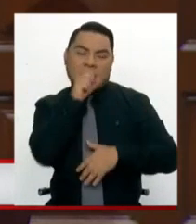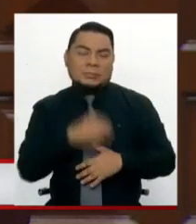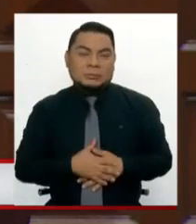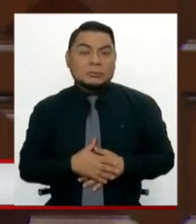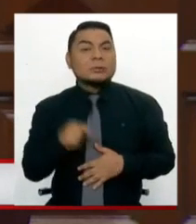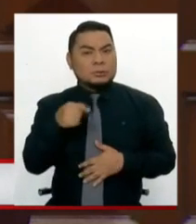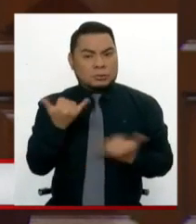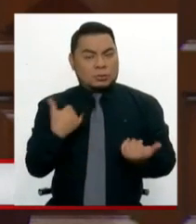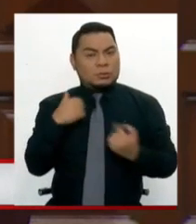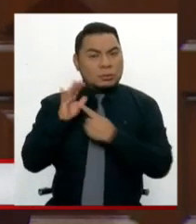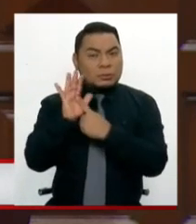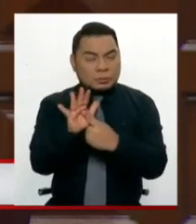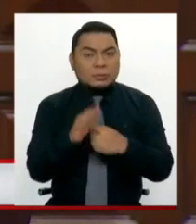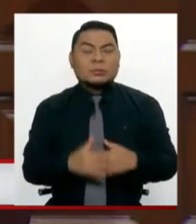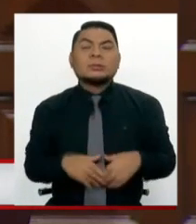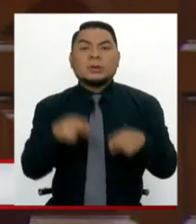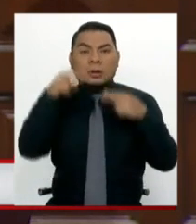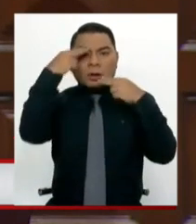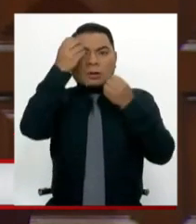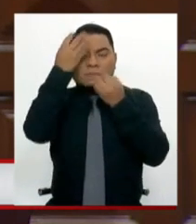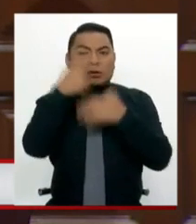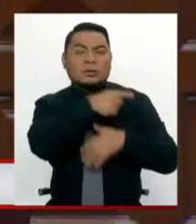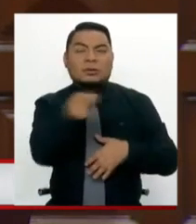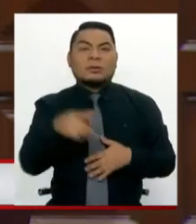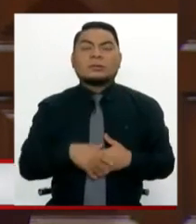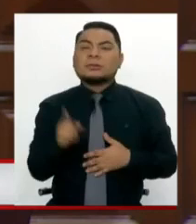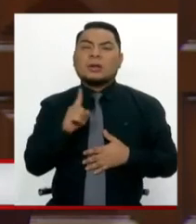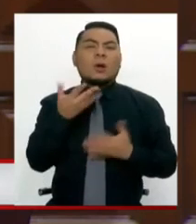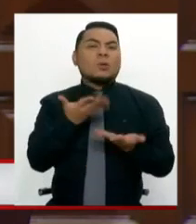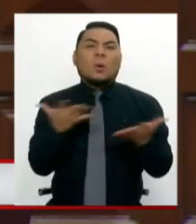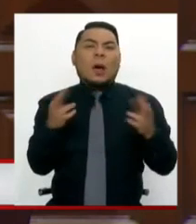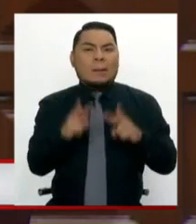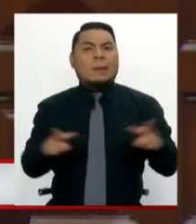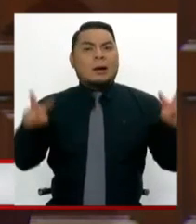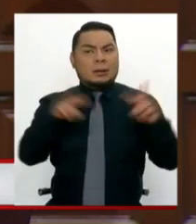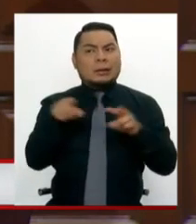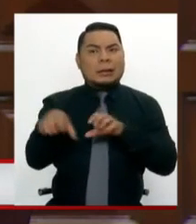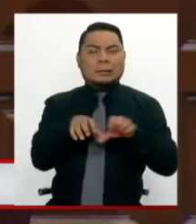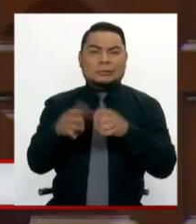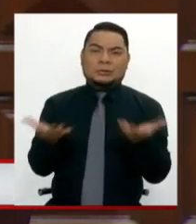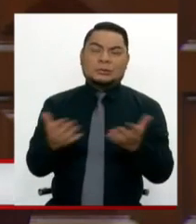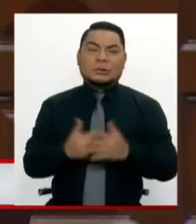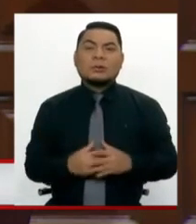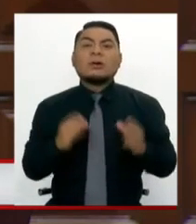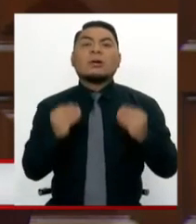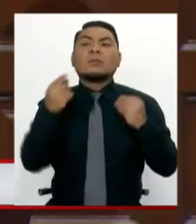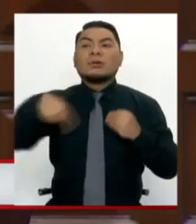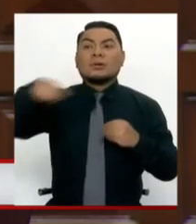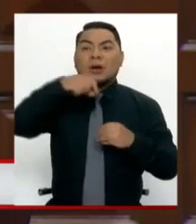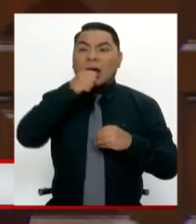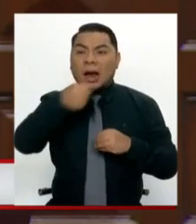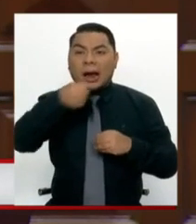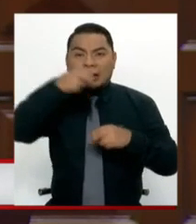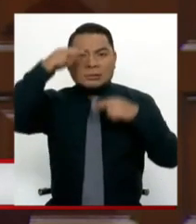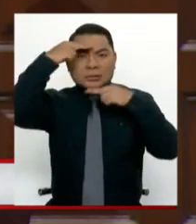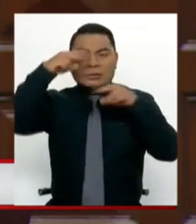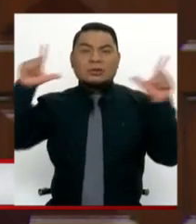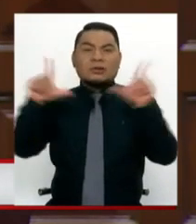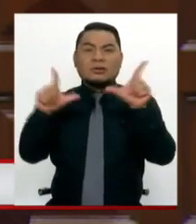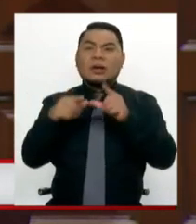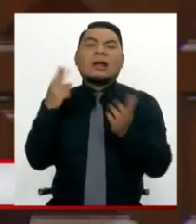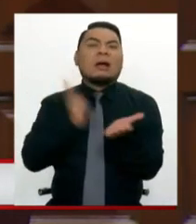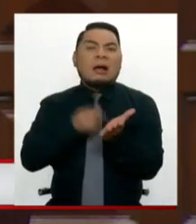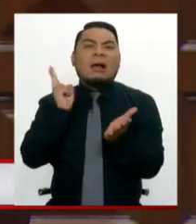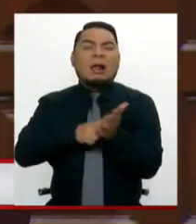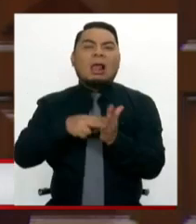la información, no existe la mínima ni la real valoración del impacto de estos hechos, porque a los medios empeñados en